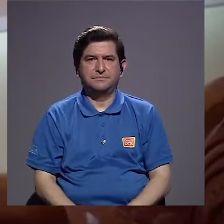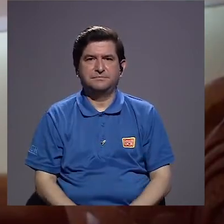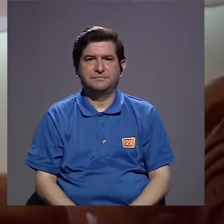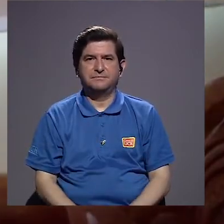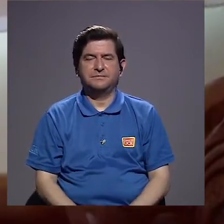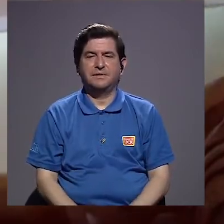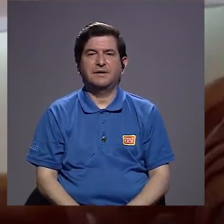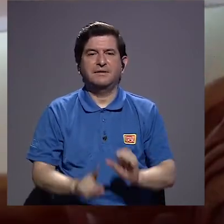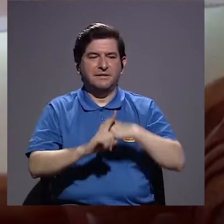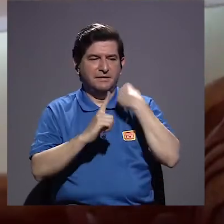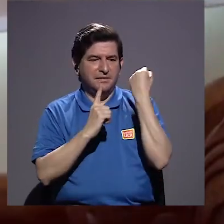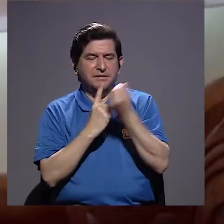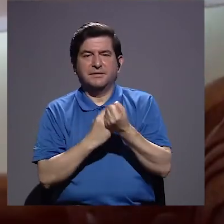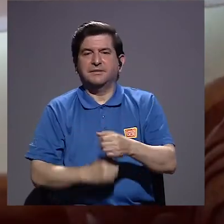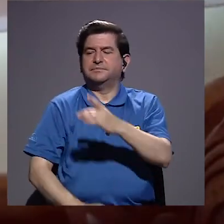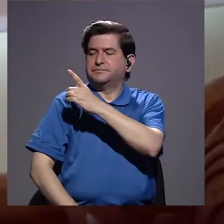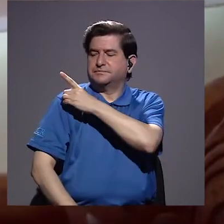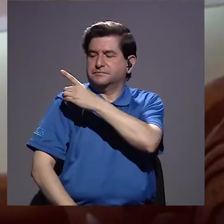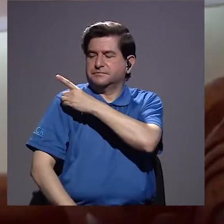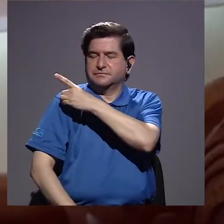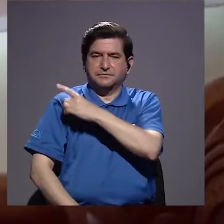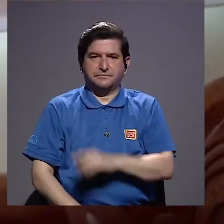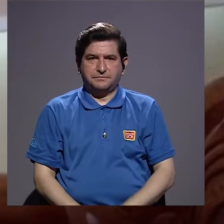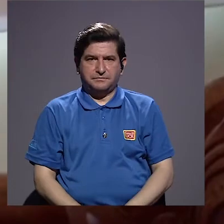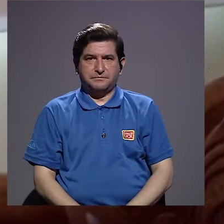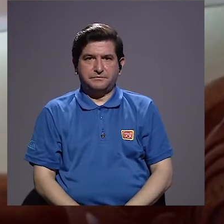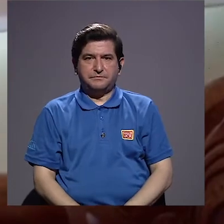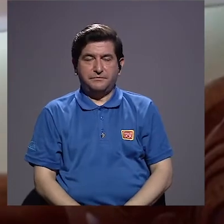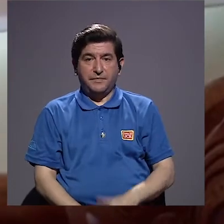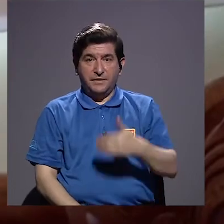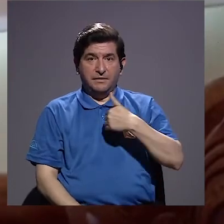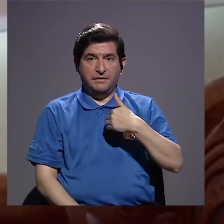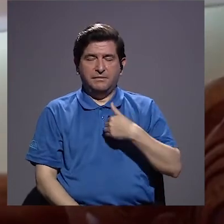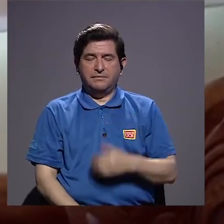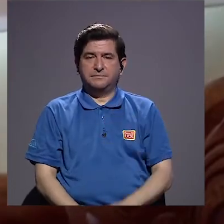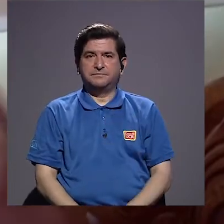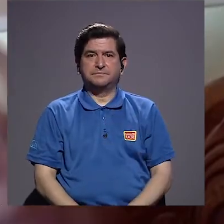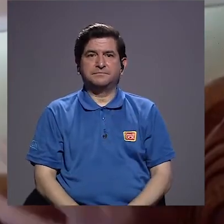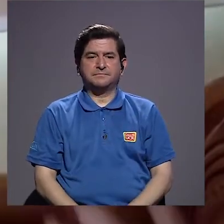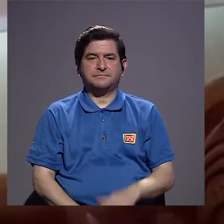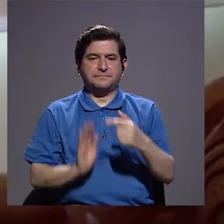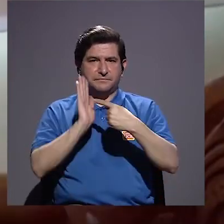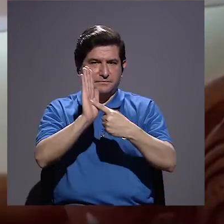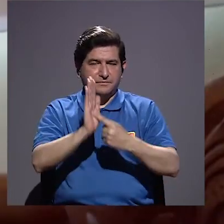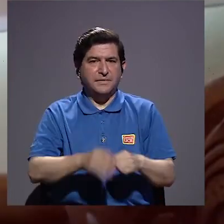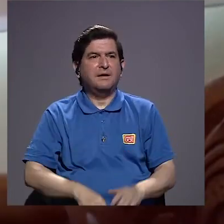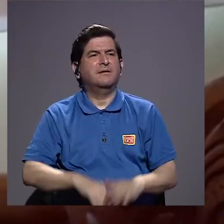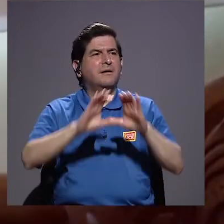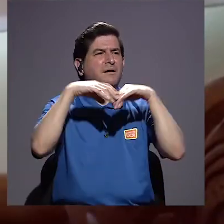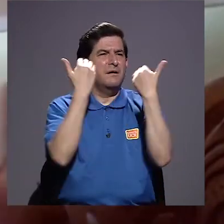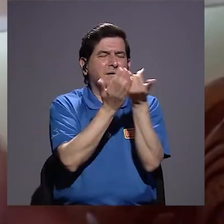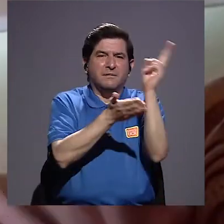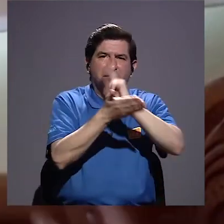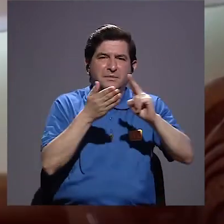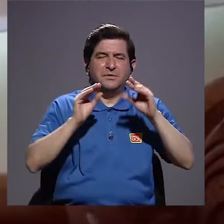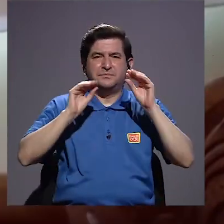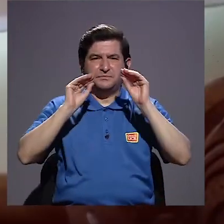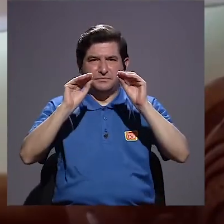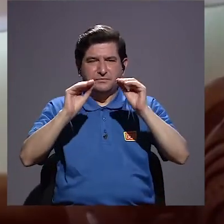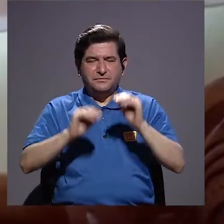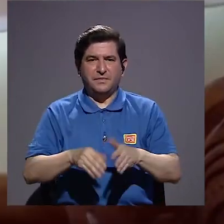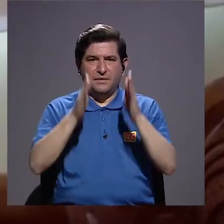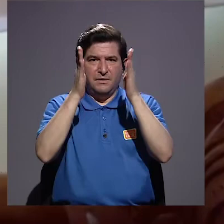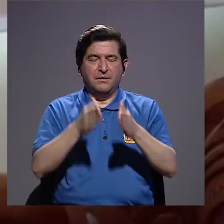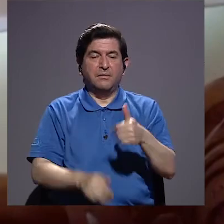en las posiciones de dirección de la academia, no se refleja en el consejo universitario, no se